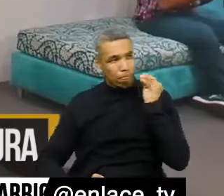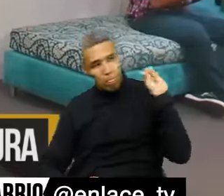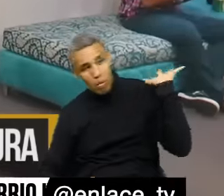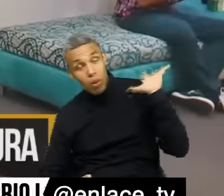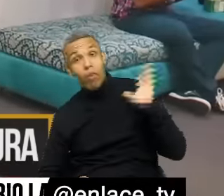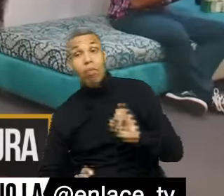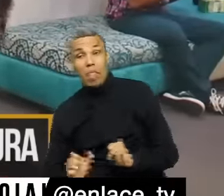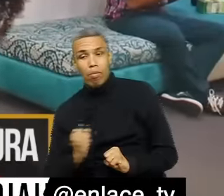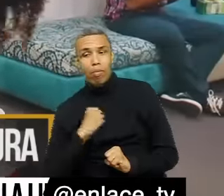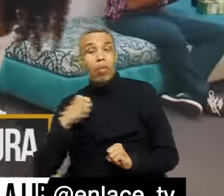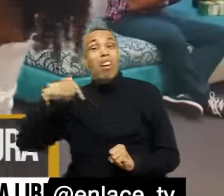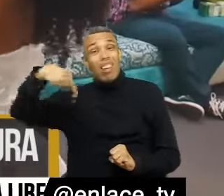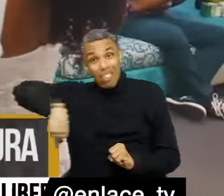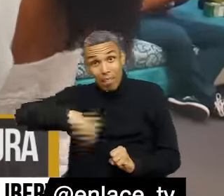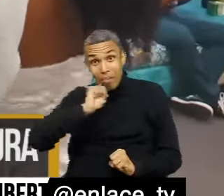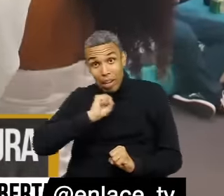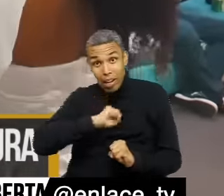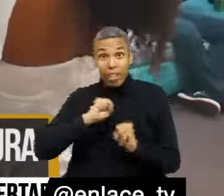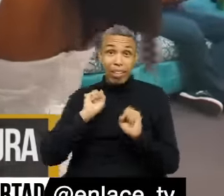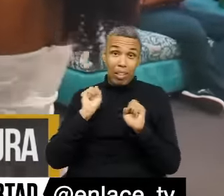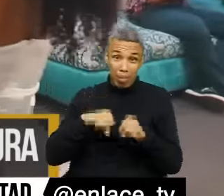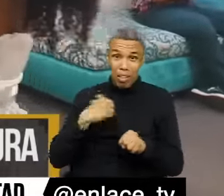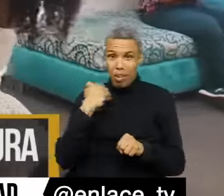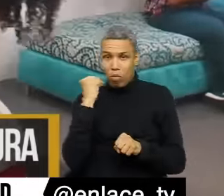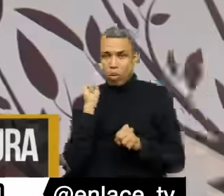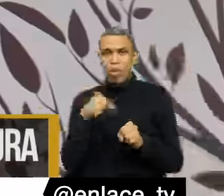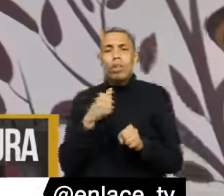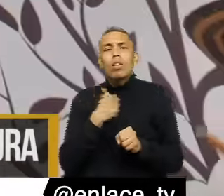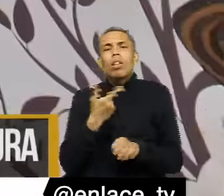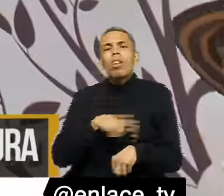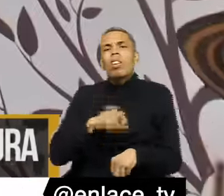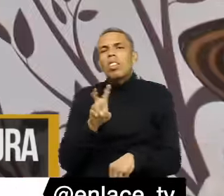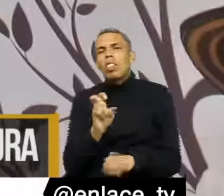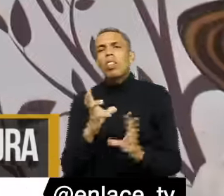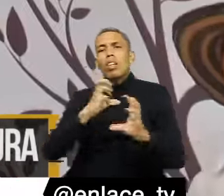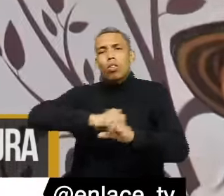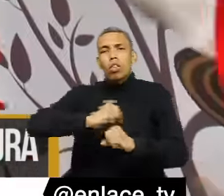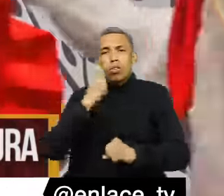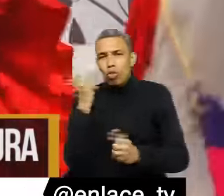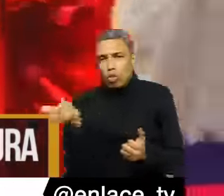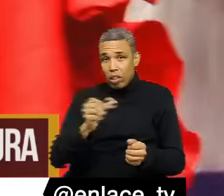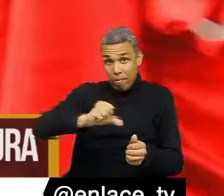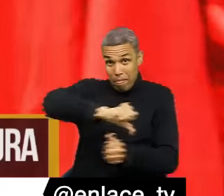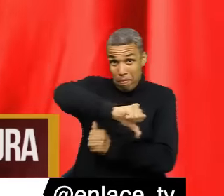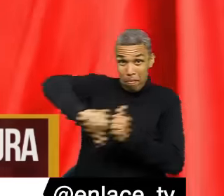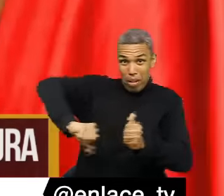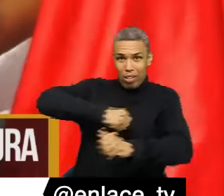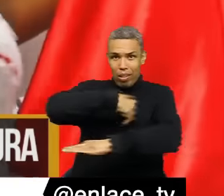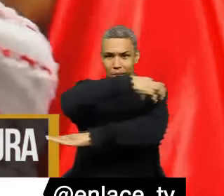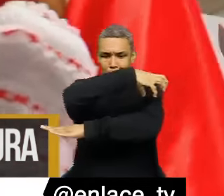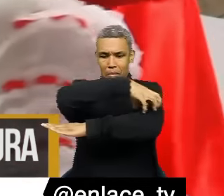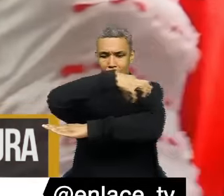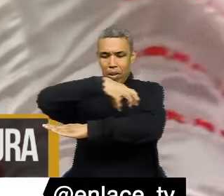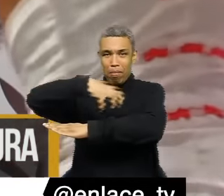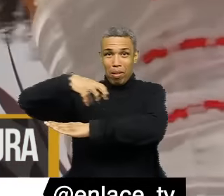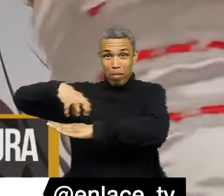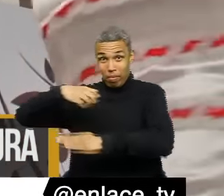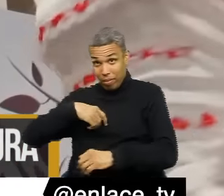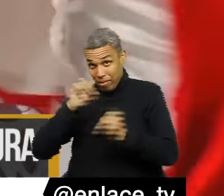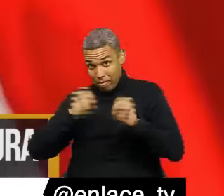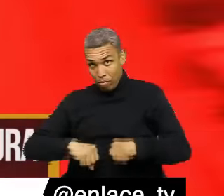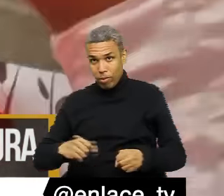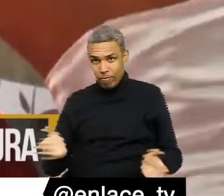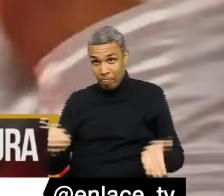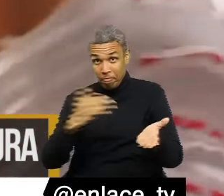esta noche en el Paseo del Estudiante, monumento a la pollera colorá, protagonista de movimientos de cadera que esta noche tendrán sus